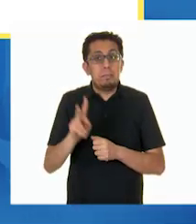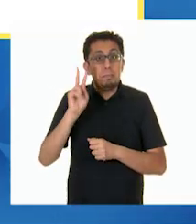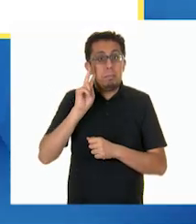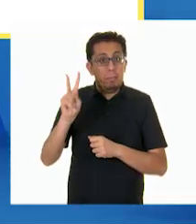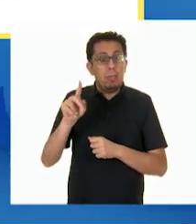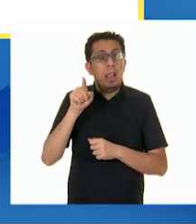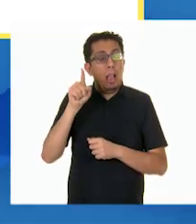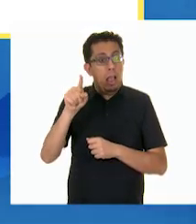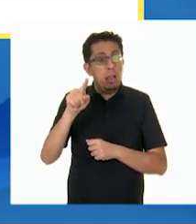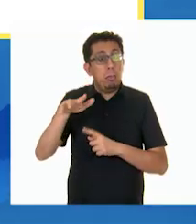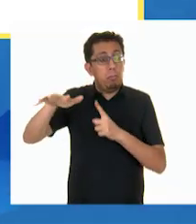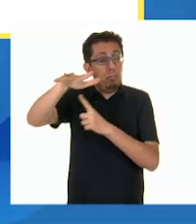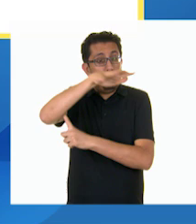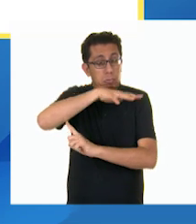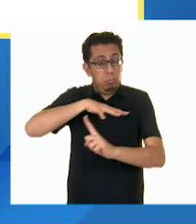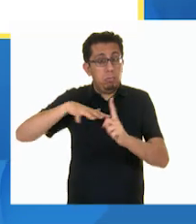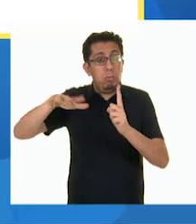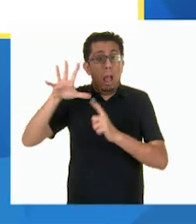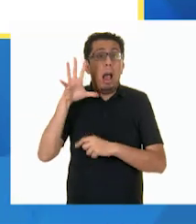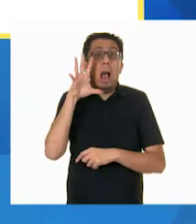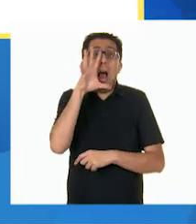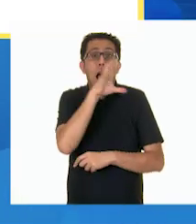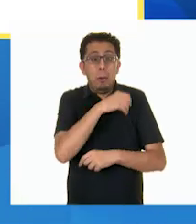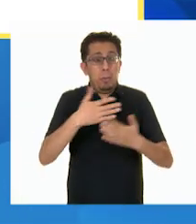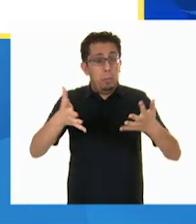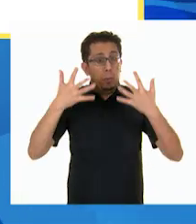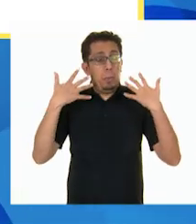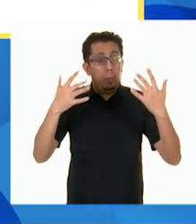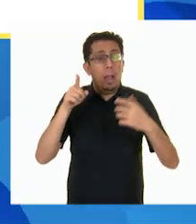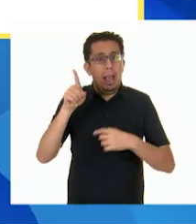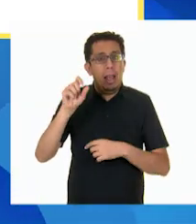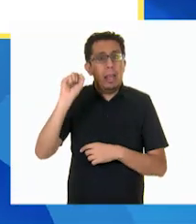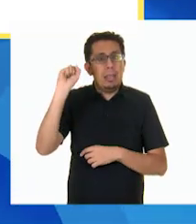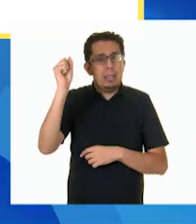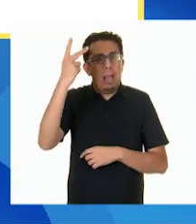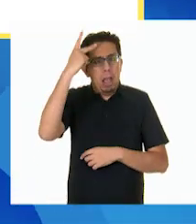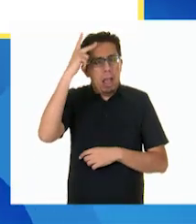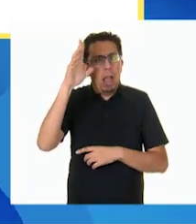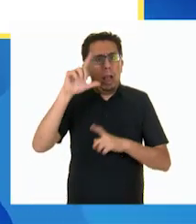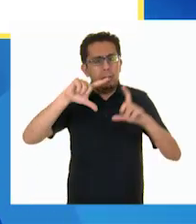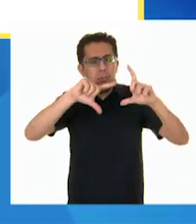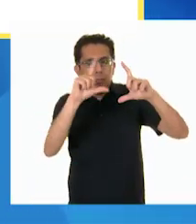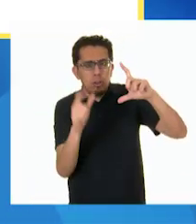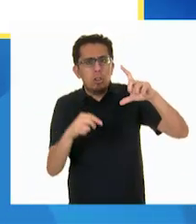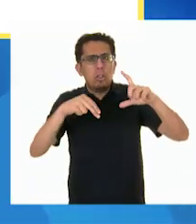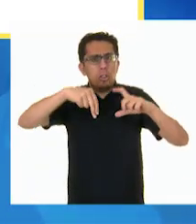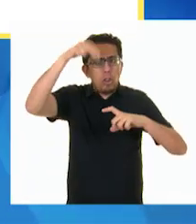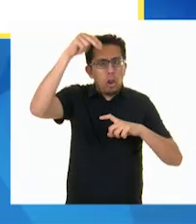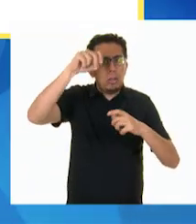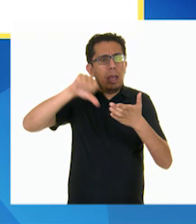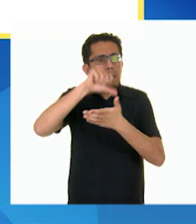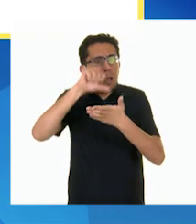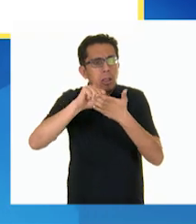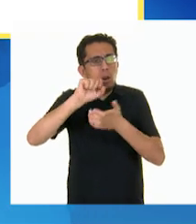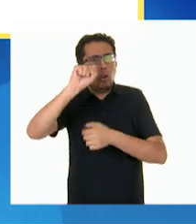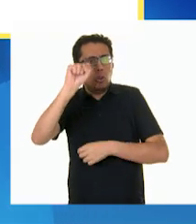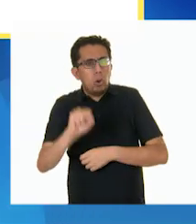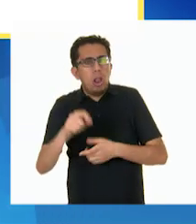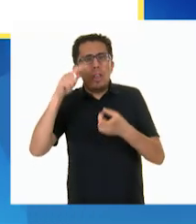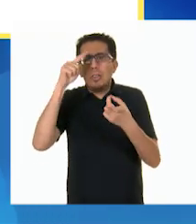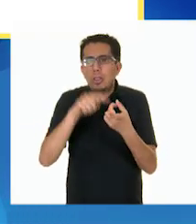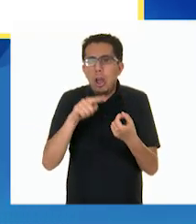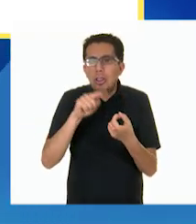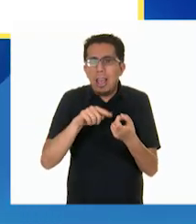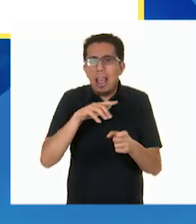un lugar caluroso. Entonces, San Luis Potosí está en el norte, en el centro o en el sur del país. A ver, San Luis